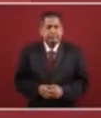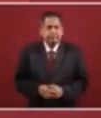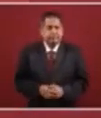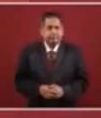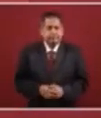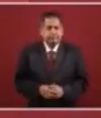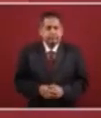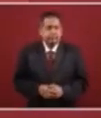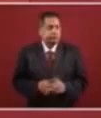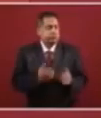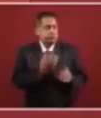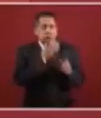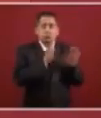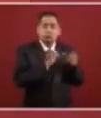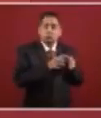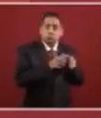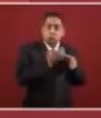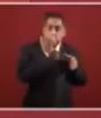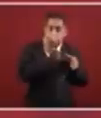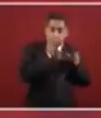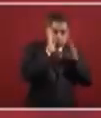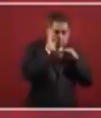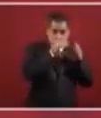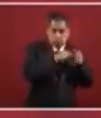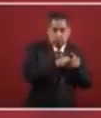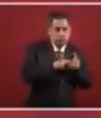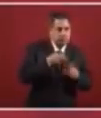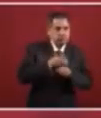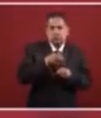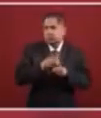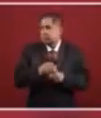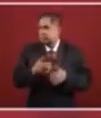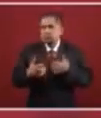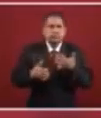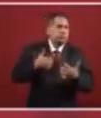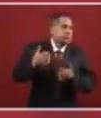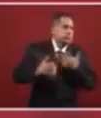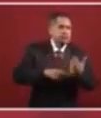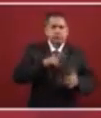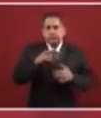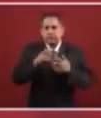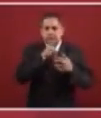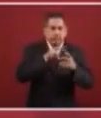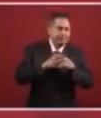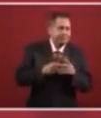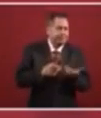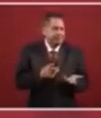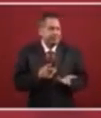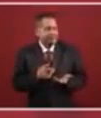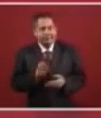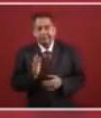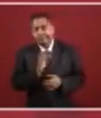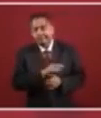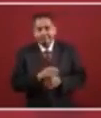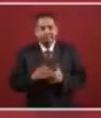los conservadores están desquiciados desesperados no